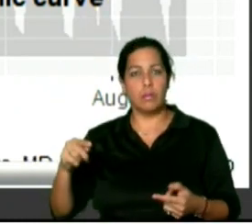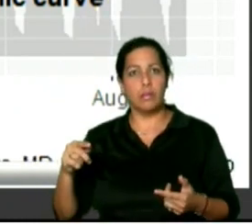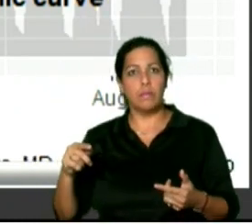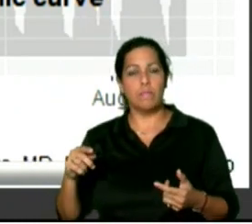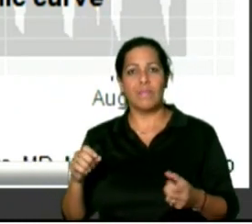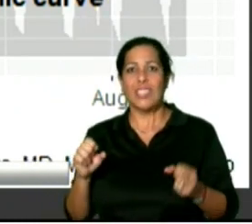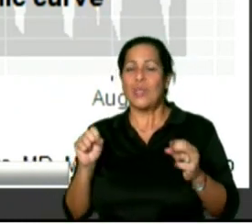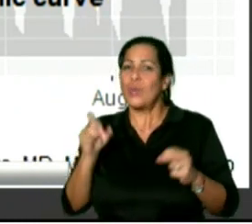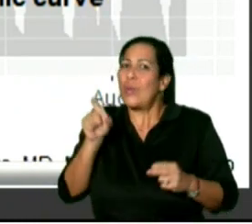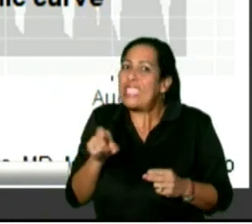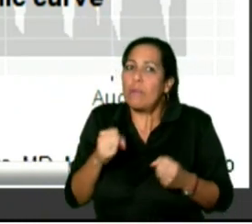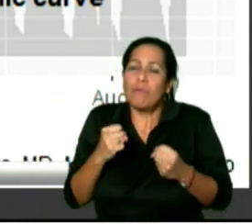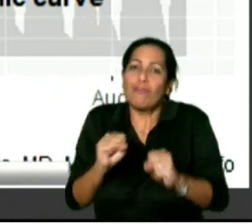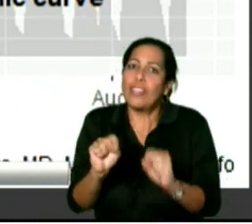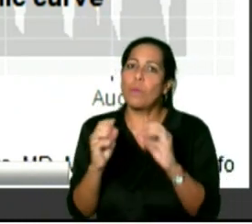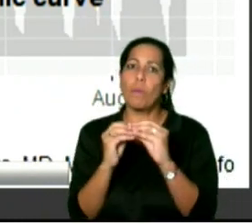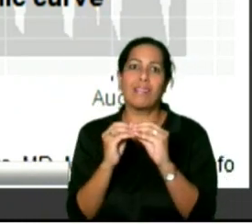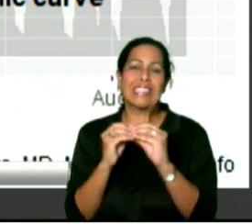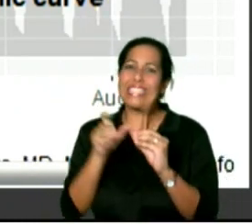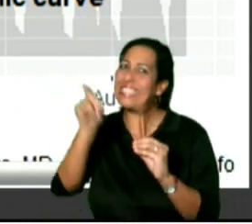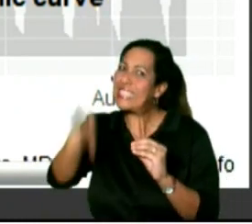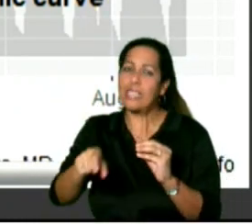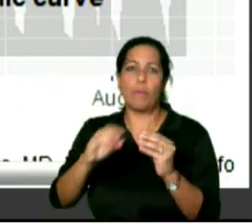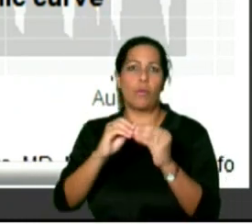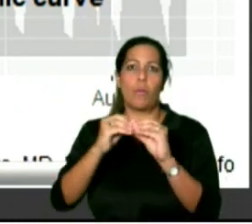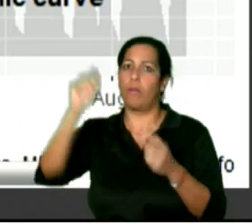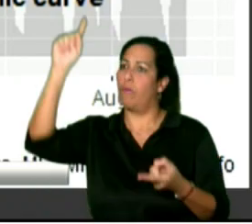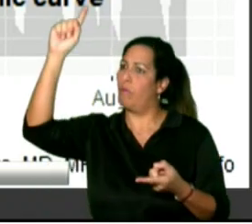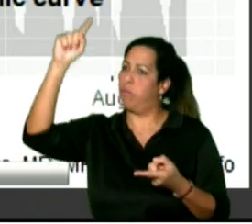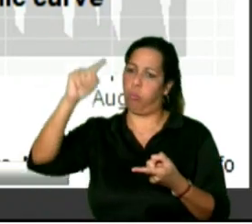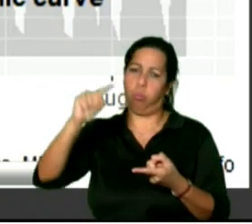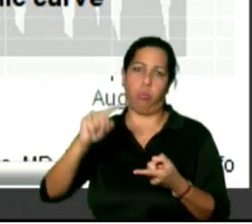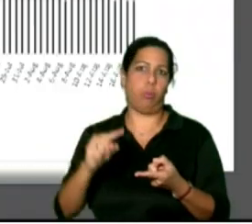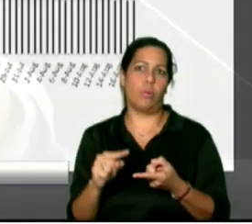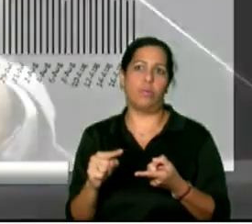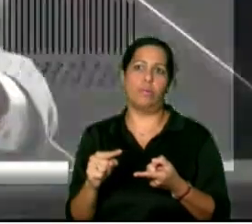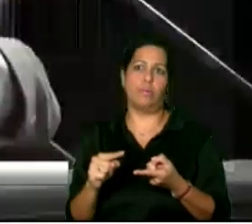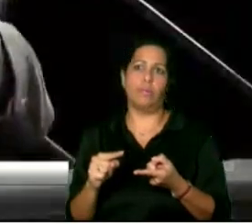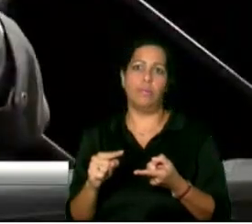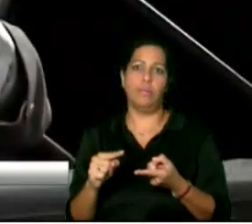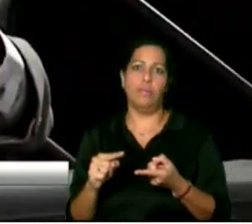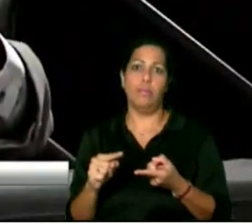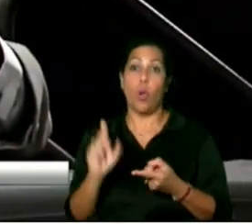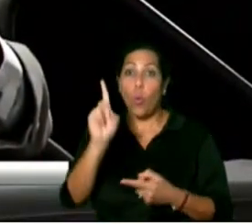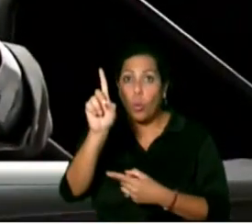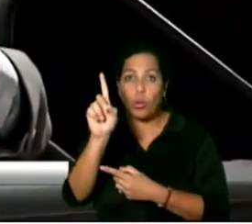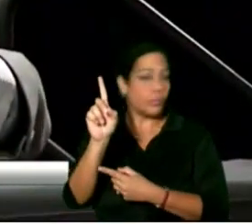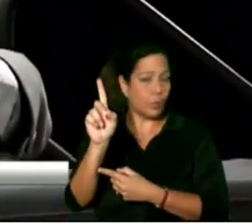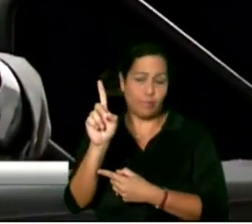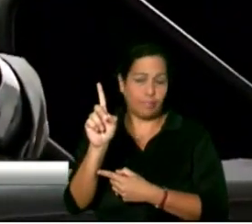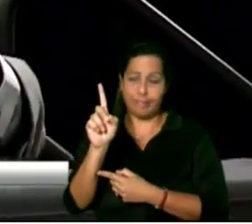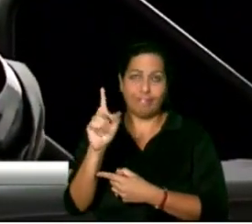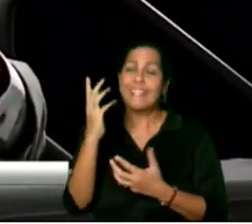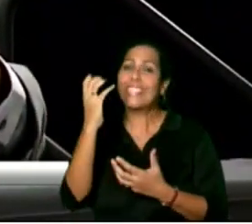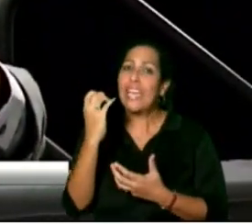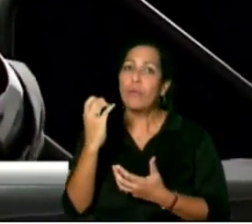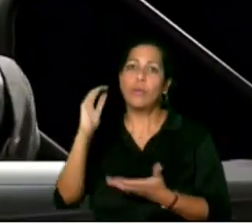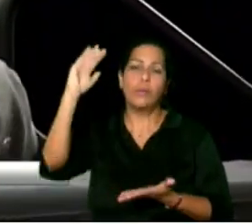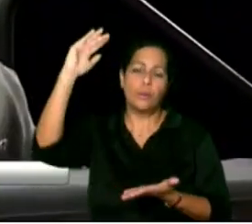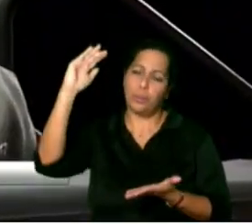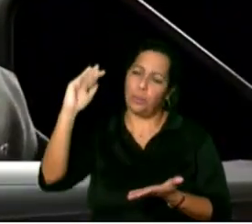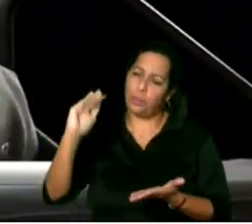vigor para que entonces poder bajar eso no a 1. Si queremos reducir el número de casos diarios, tendríamos que